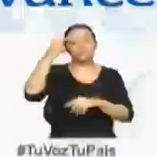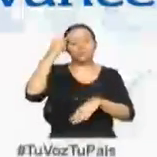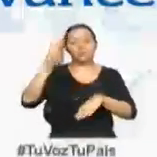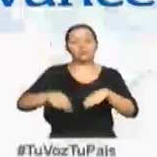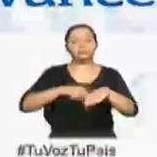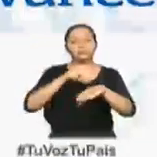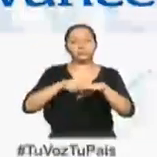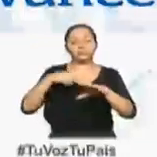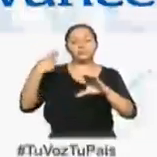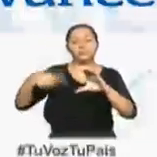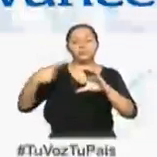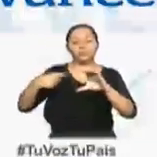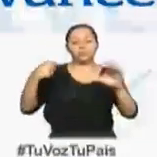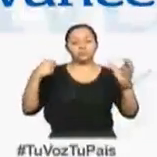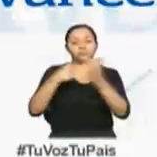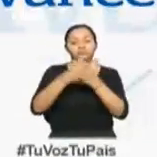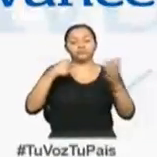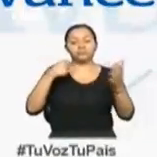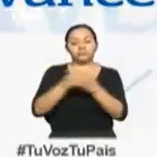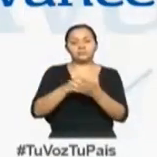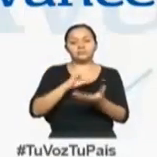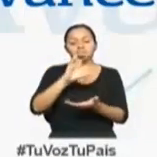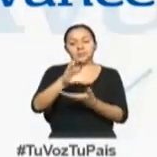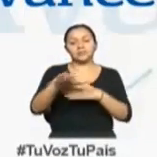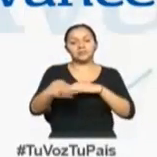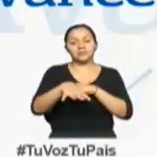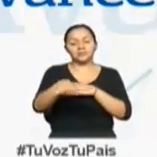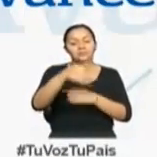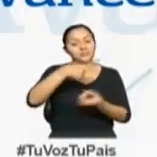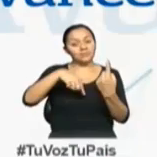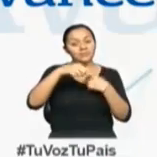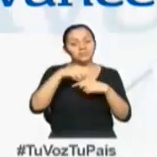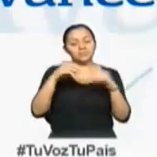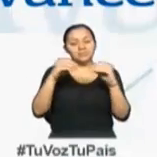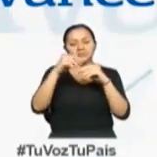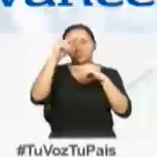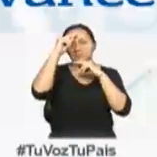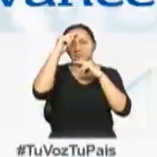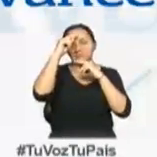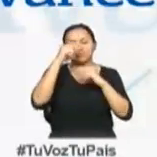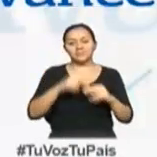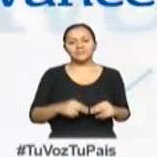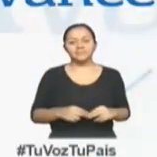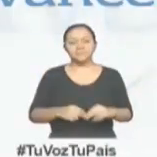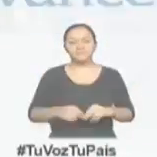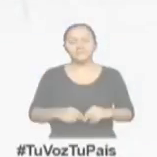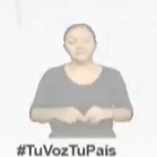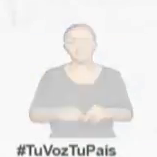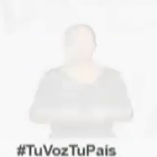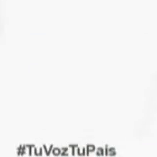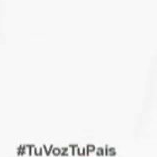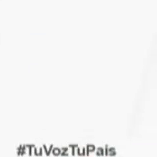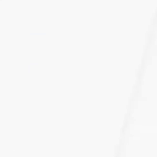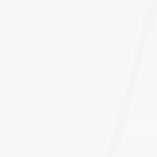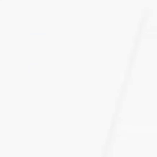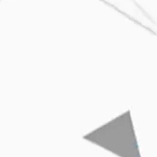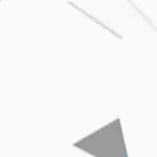entregó motores fuera de borda en la provincia de Los Ríos. Ya regresamos con esta y más información para ustedes.